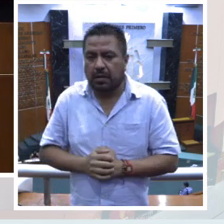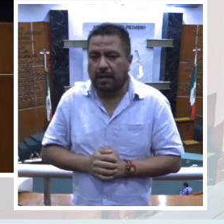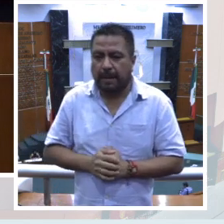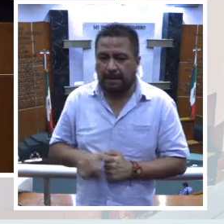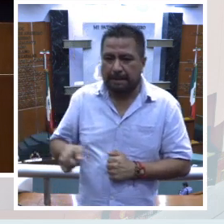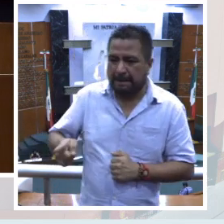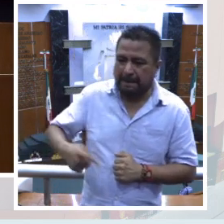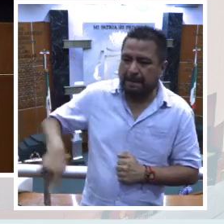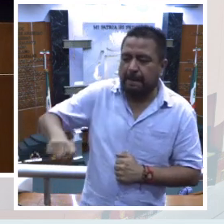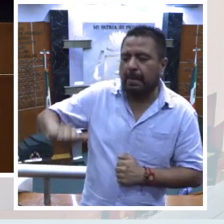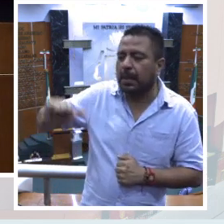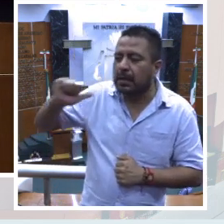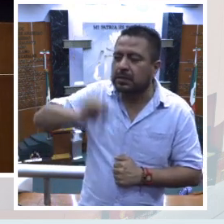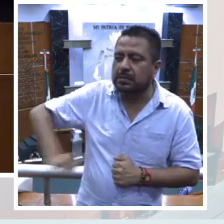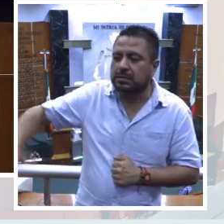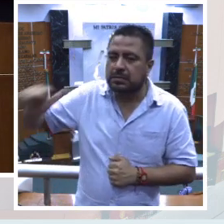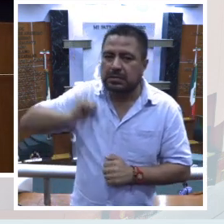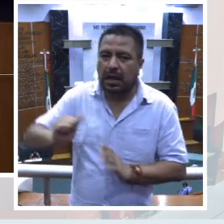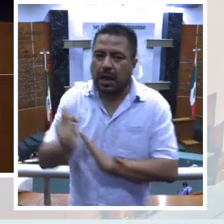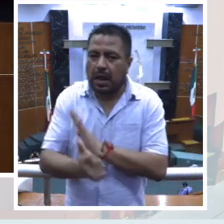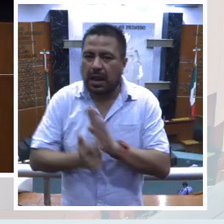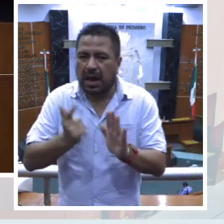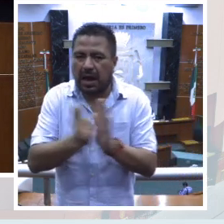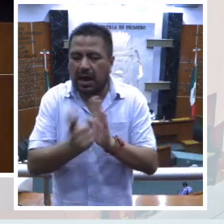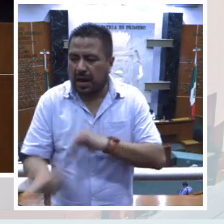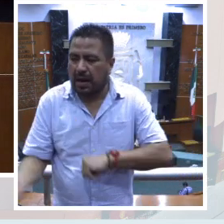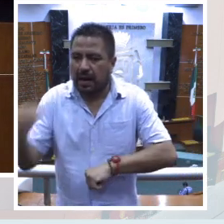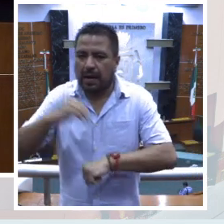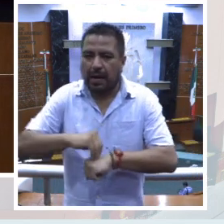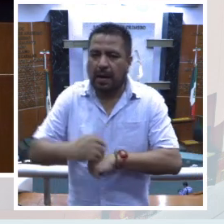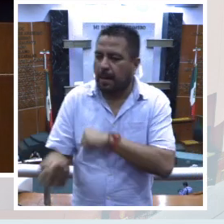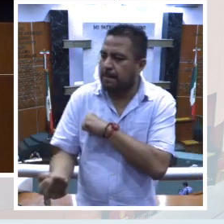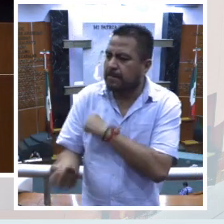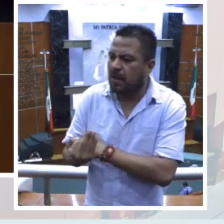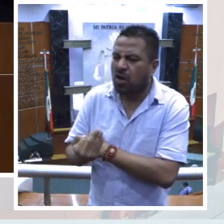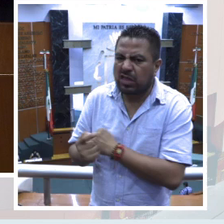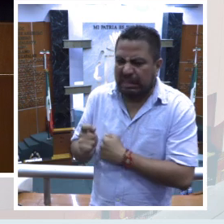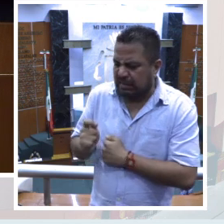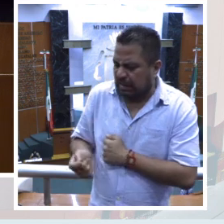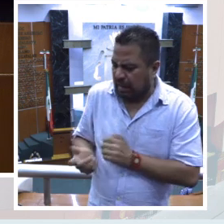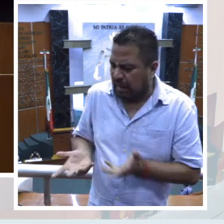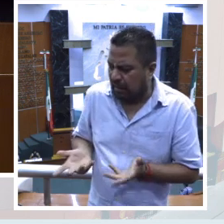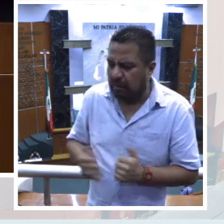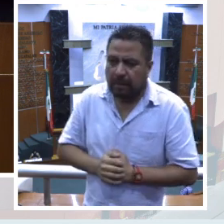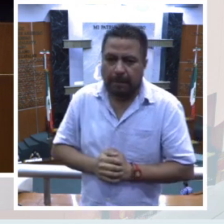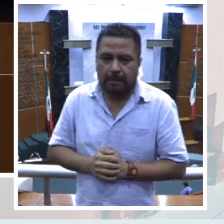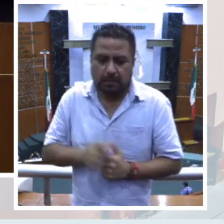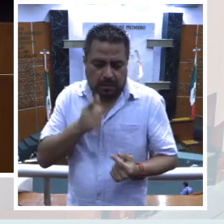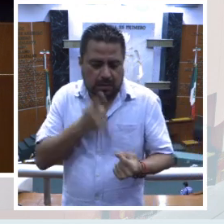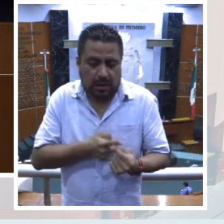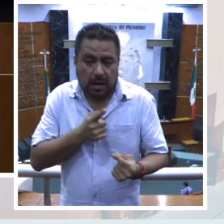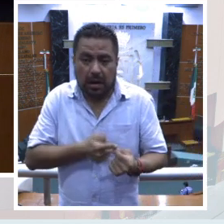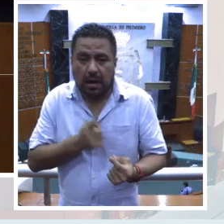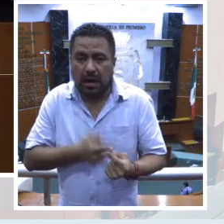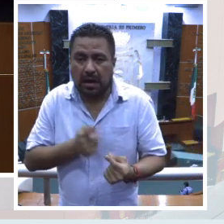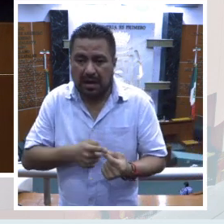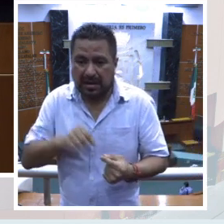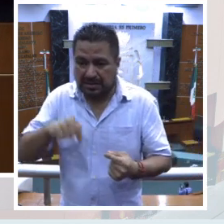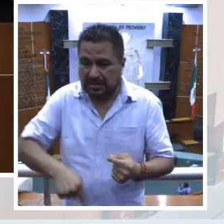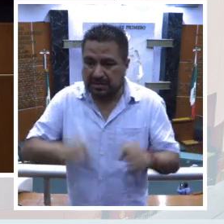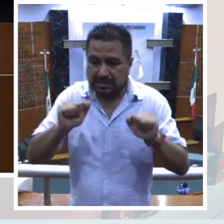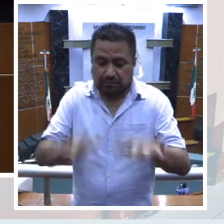aquellos que forjaron nuestro marco legal nos protege qué nos protege a quienes de esta alta